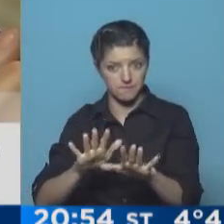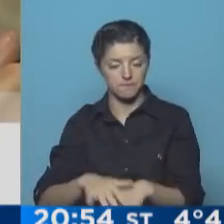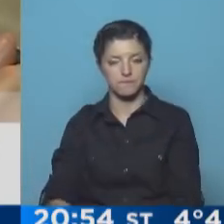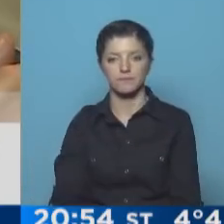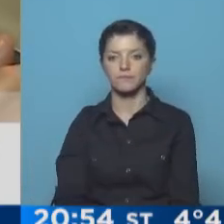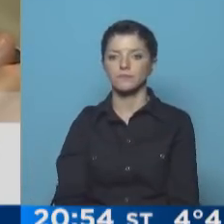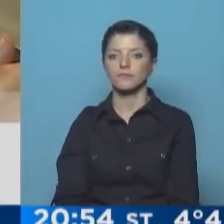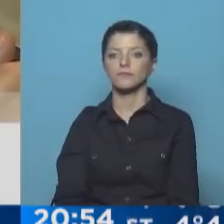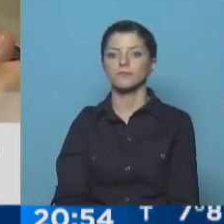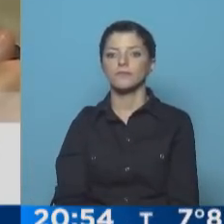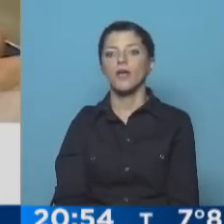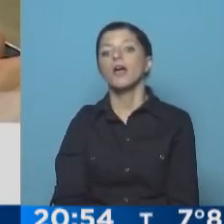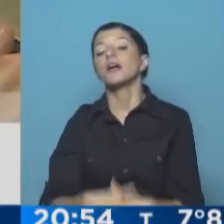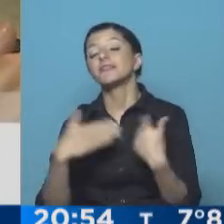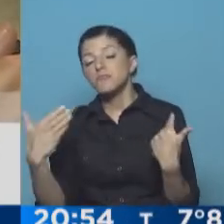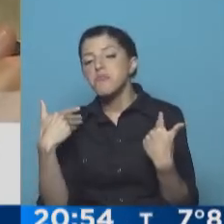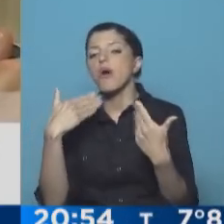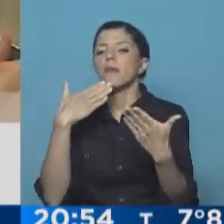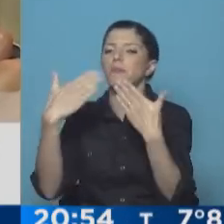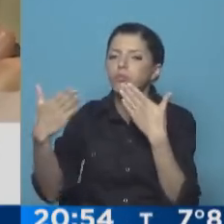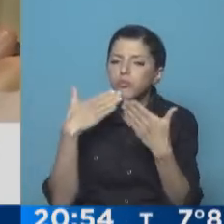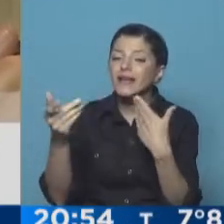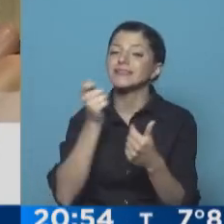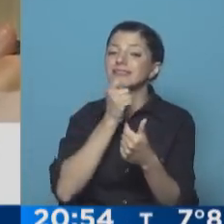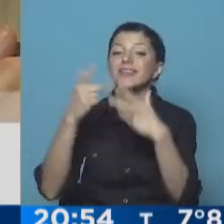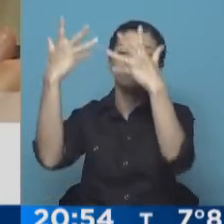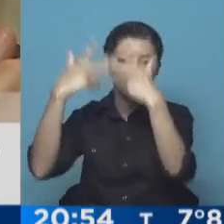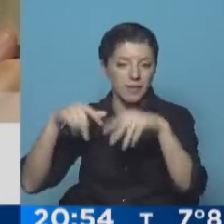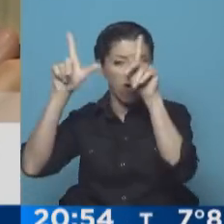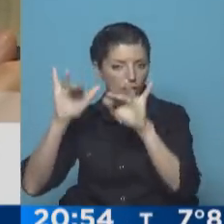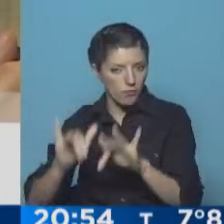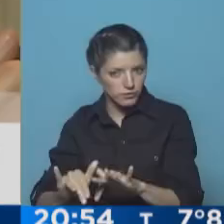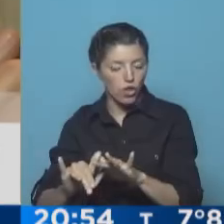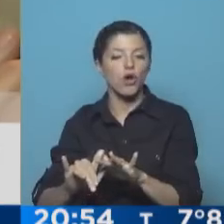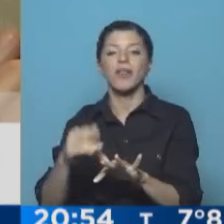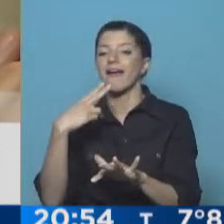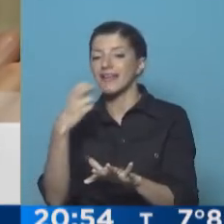Lo que se está discutiendo ahora es, bueno, ¿qué es? ¿Es un sistema electrónico, un sistema?